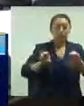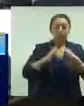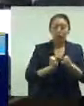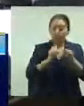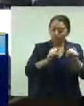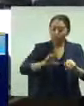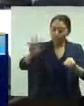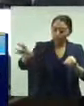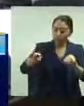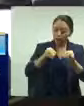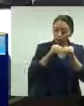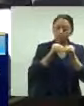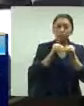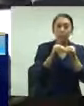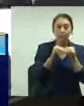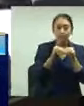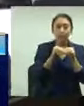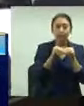adjuntar,